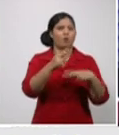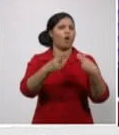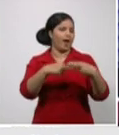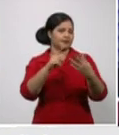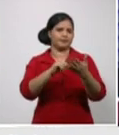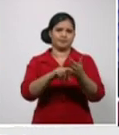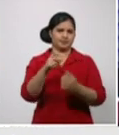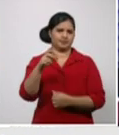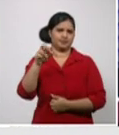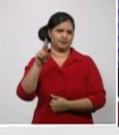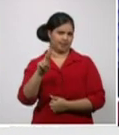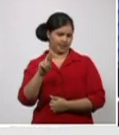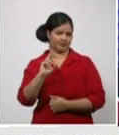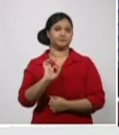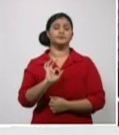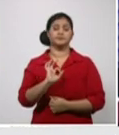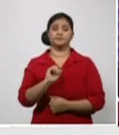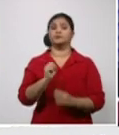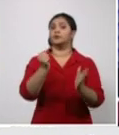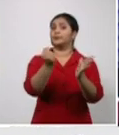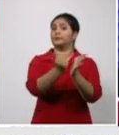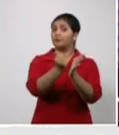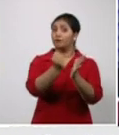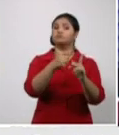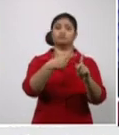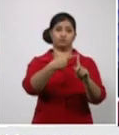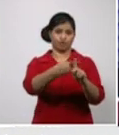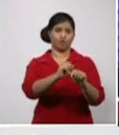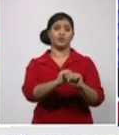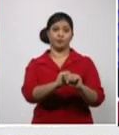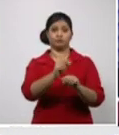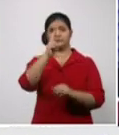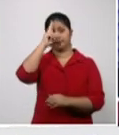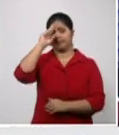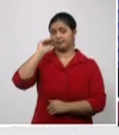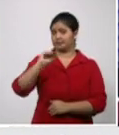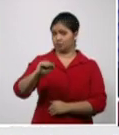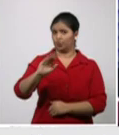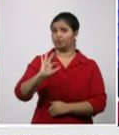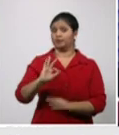el día 8 de febrero comenzó con un deterioro